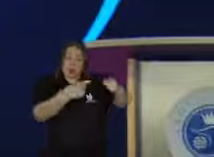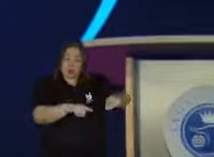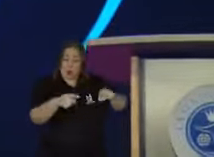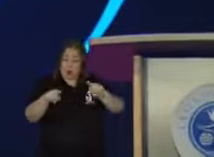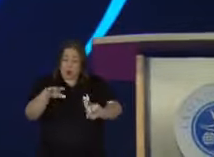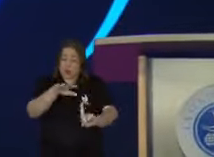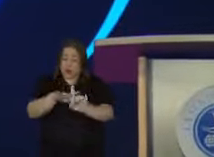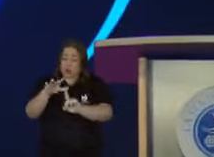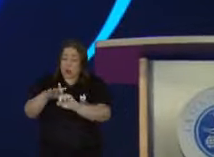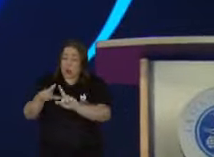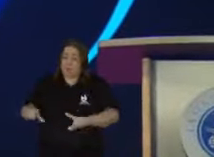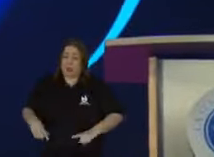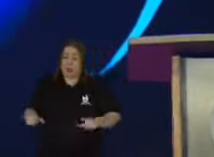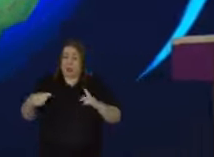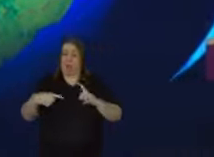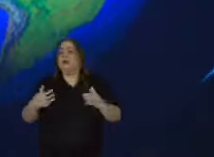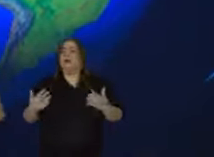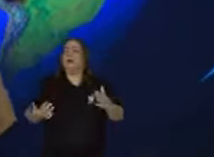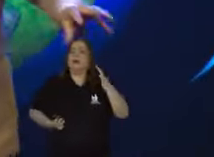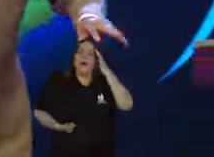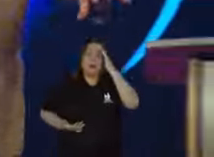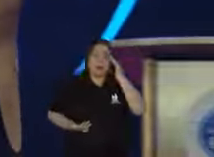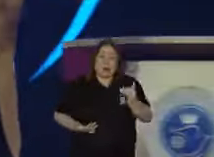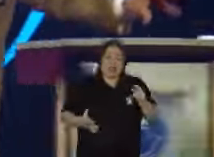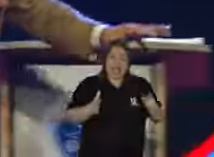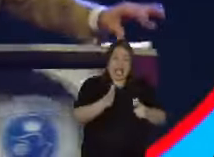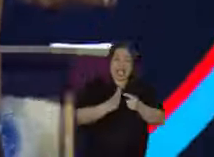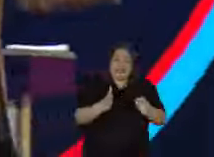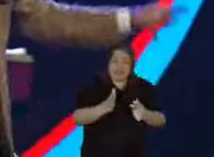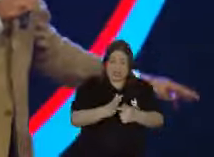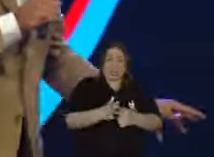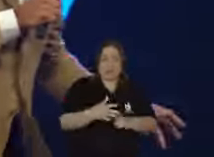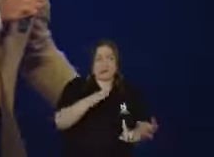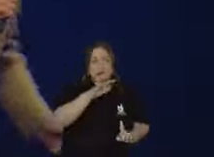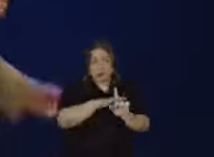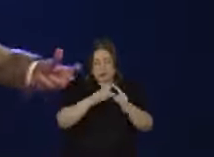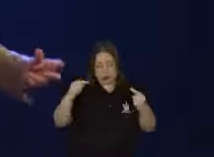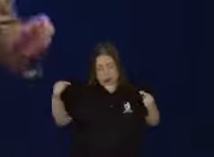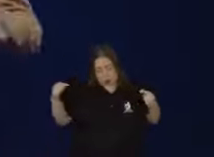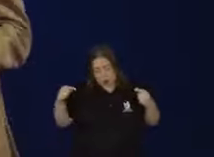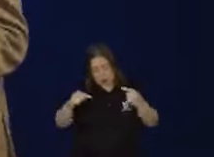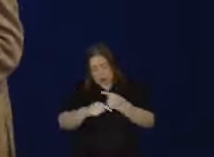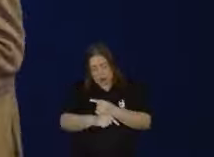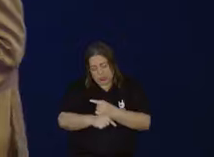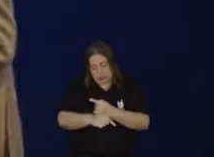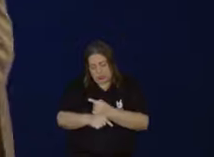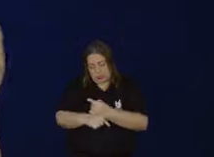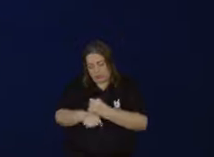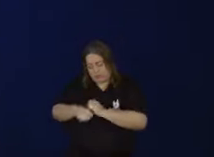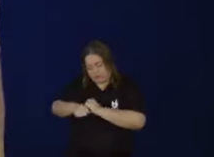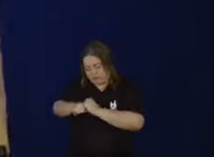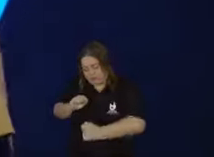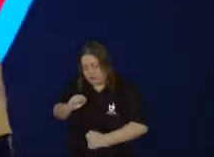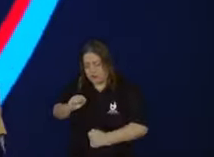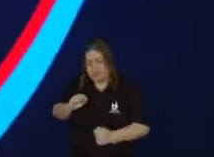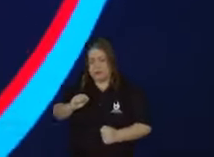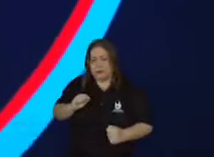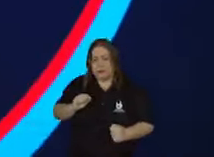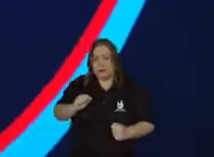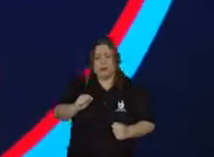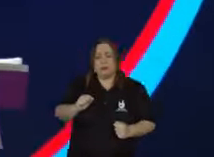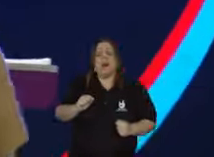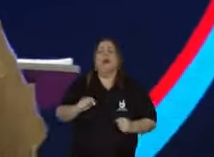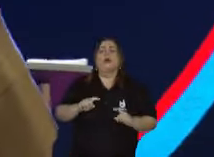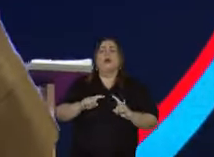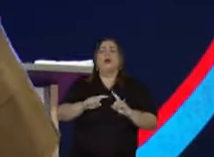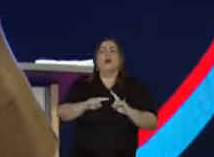pasamos en algunos momentos por pruebas, desiertos, conflictos, crisis, situaciones de quebranto. Y como creo que pregunté la última